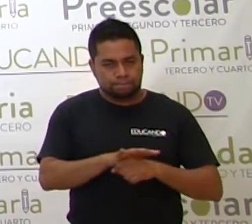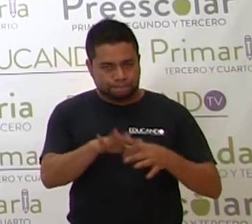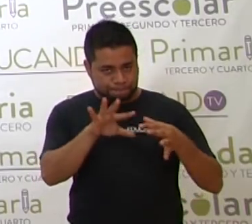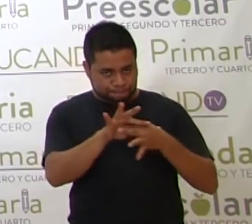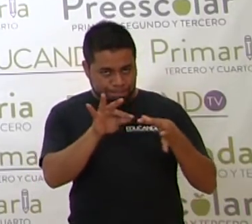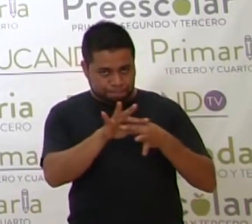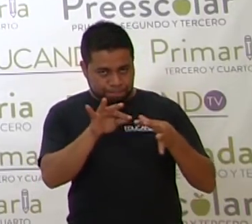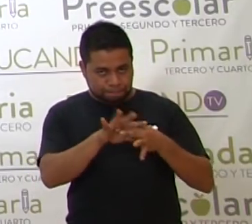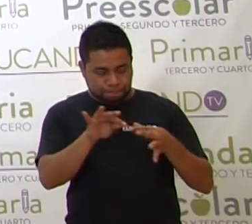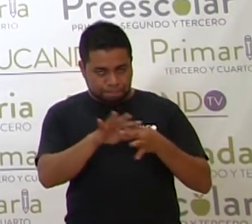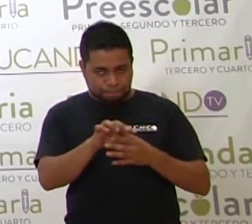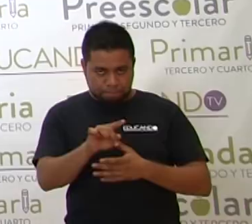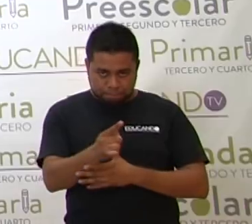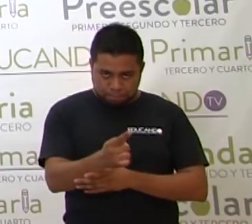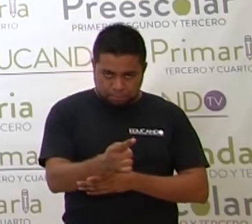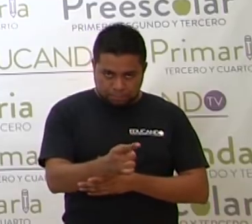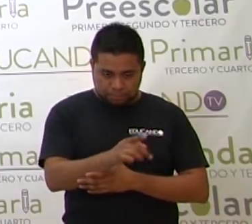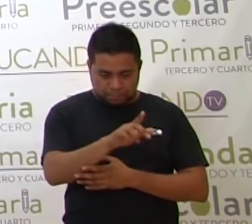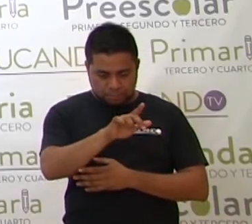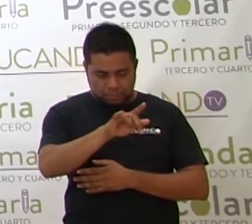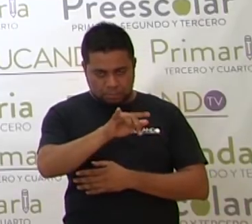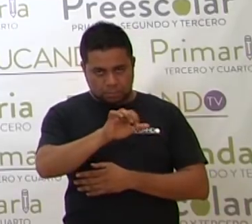es? ¿Literal?